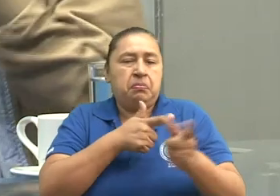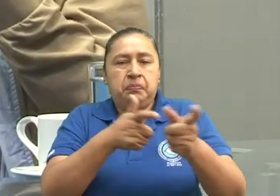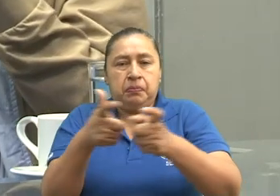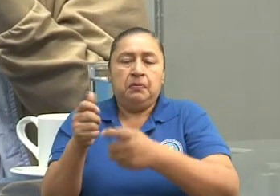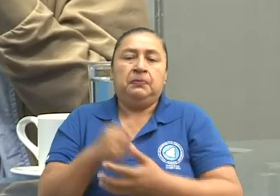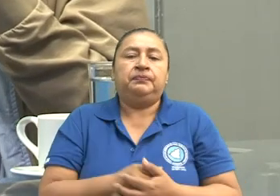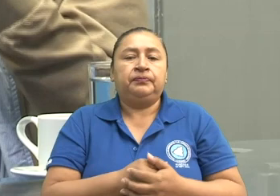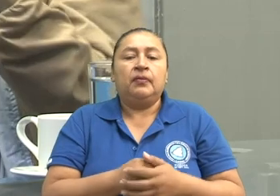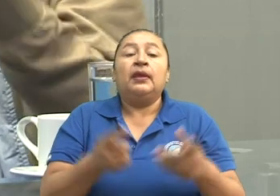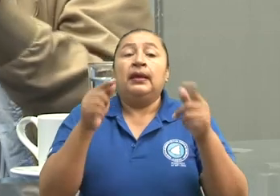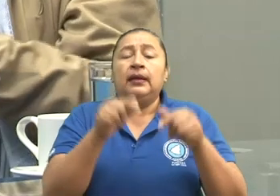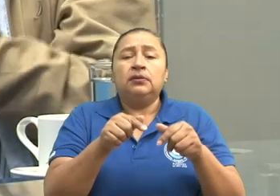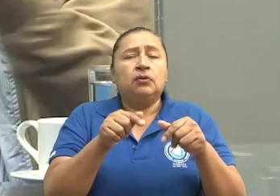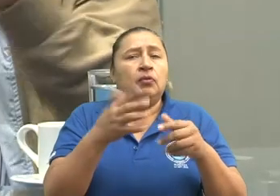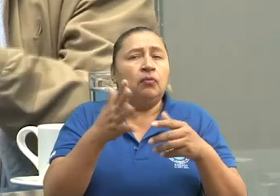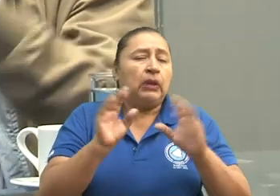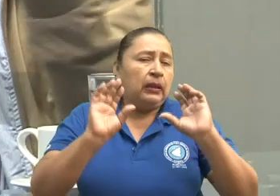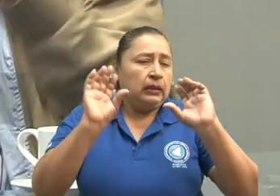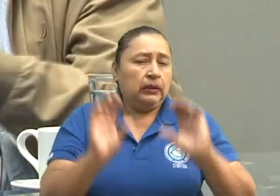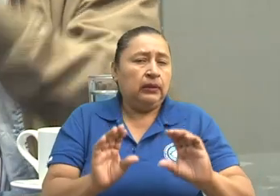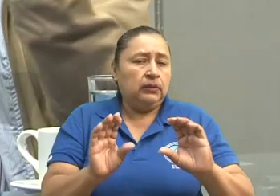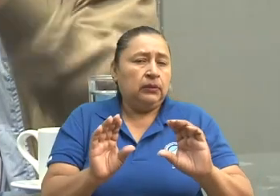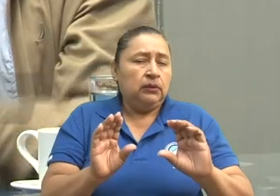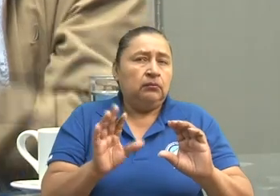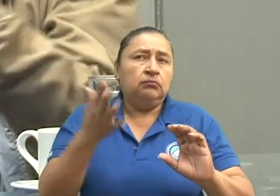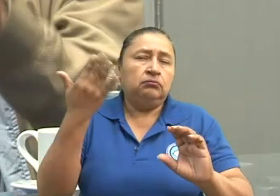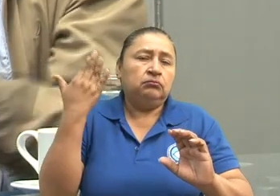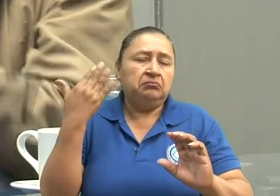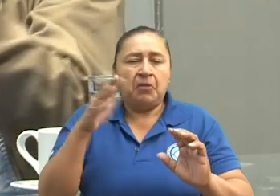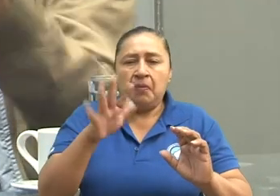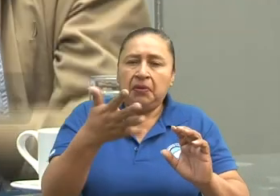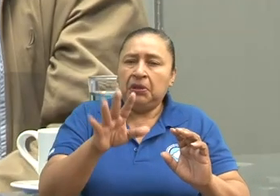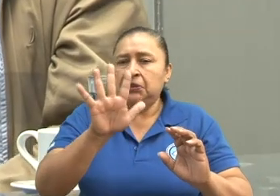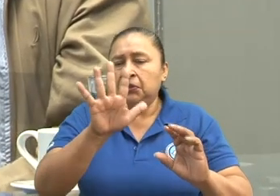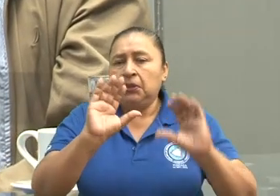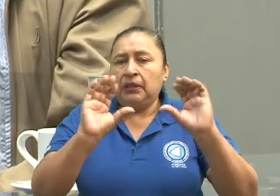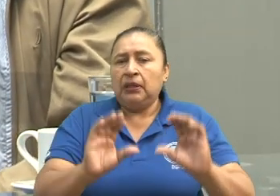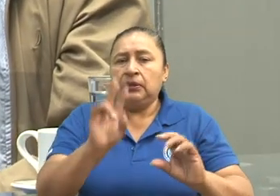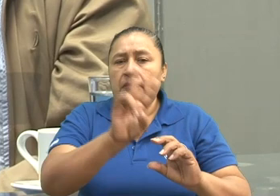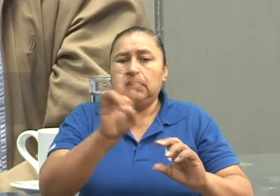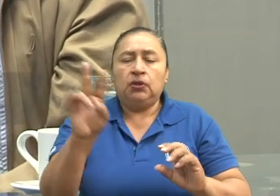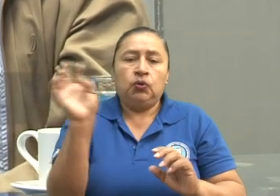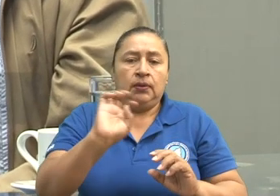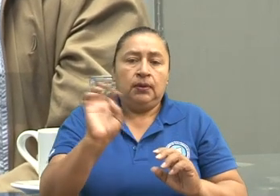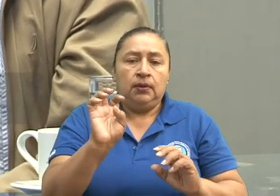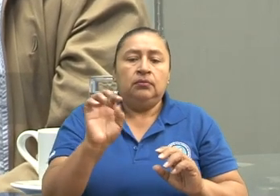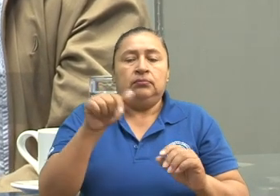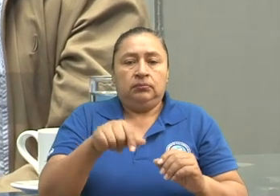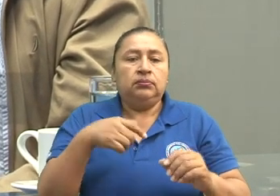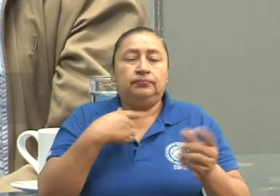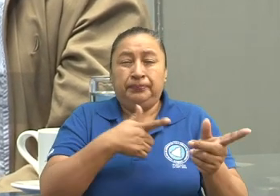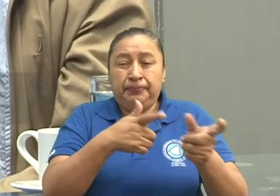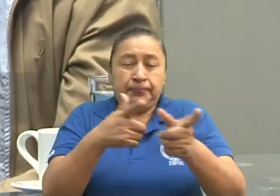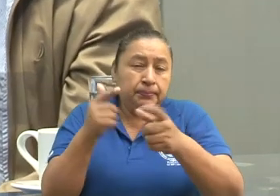y eso fue en la tarde, allá por las 5 de la tarde del 22 de enero, donde se da esa